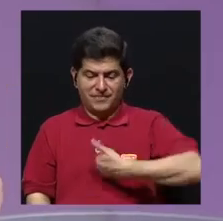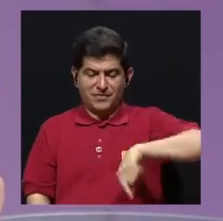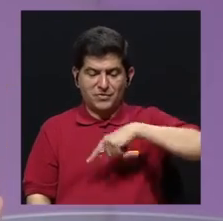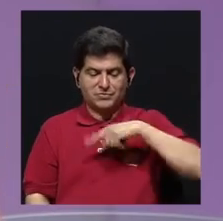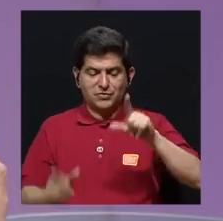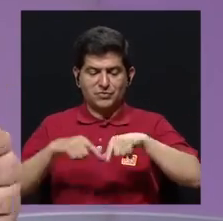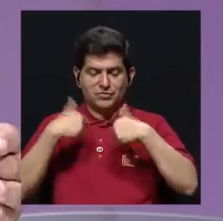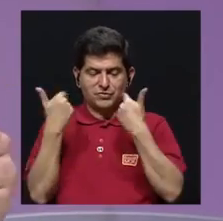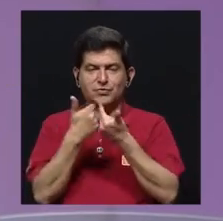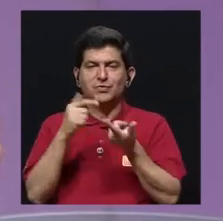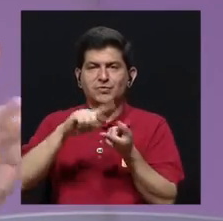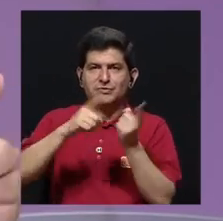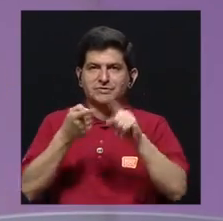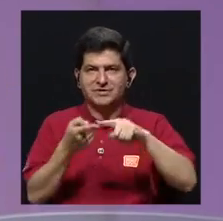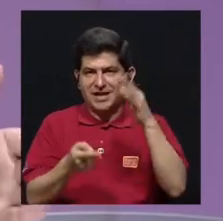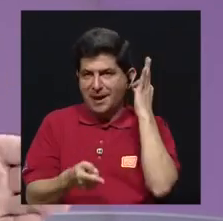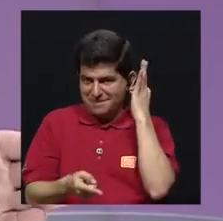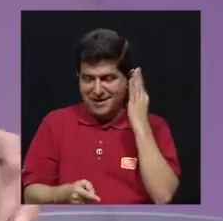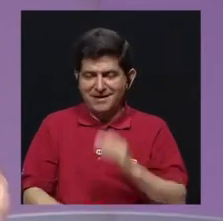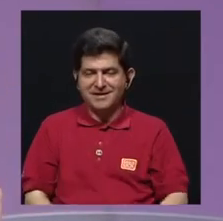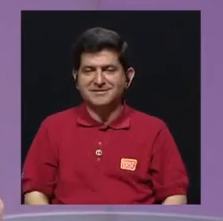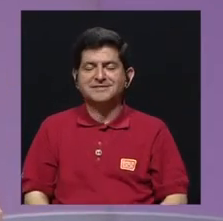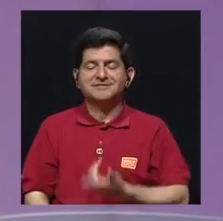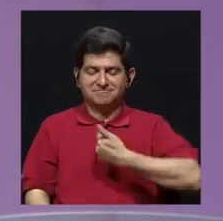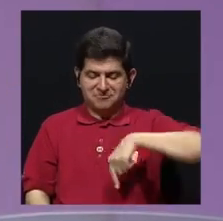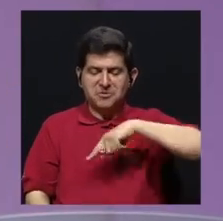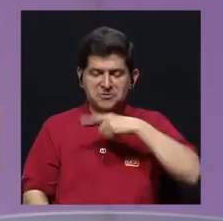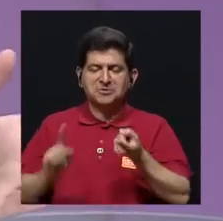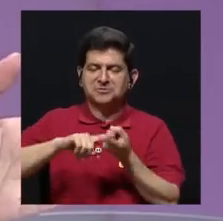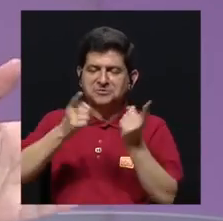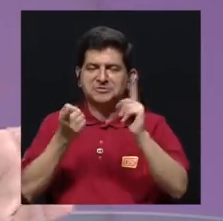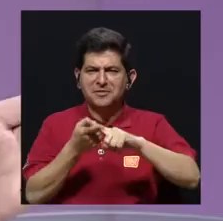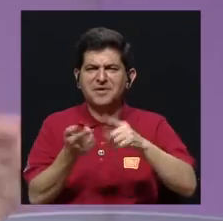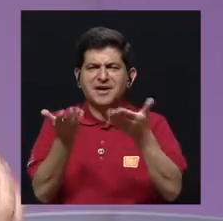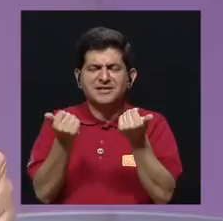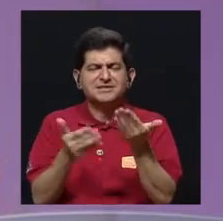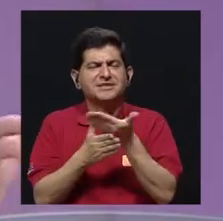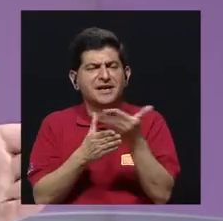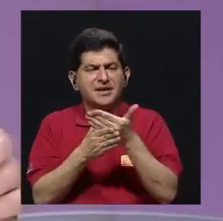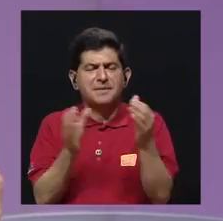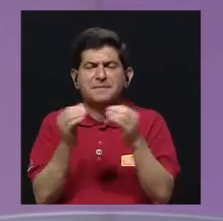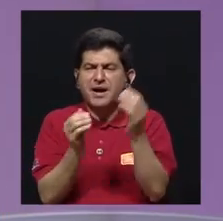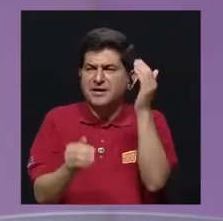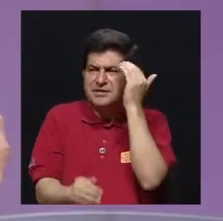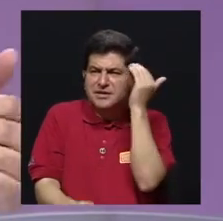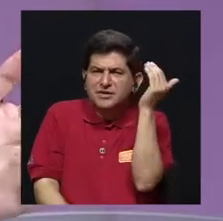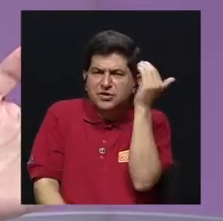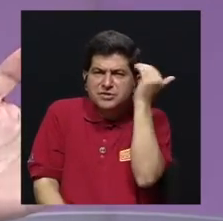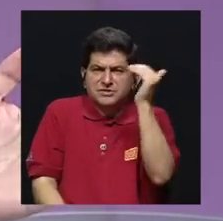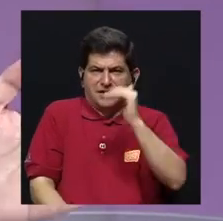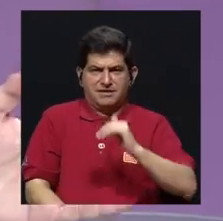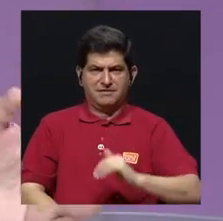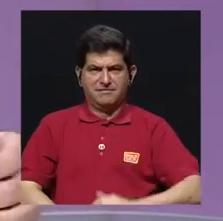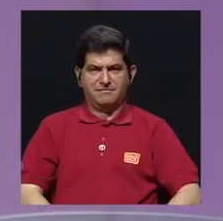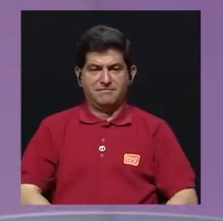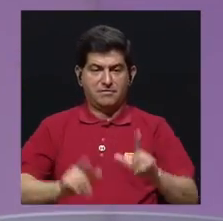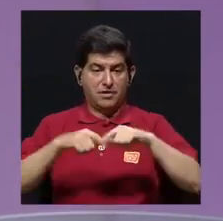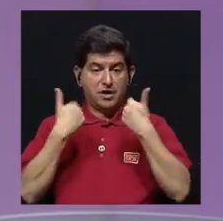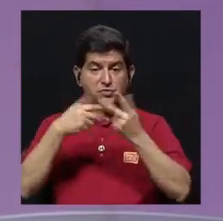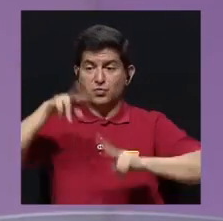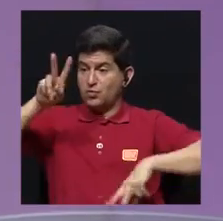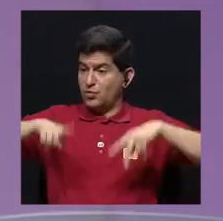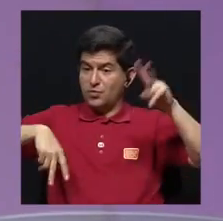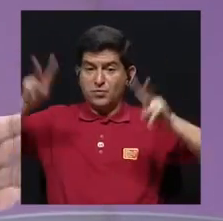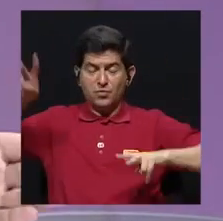amigas, queríamos compartir más de nuestros conocimientos, porque es un grupo muy variado, desde poetas hasta arte